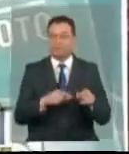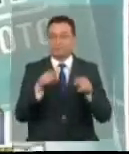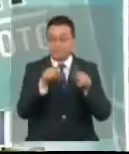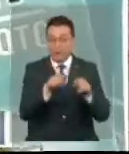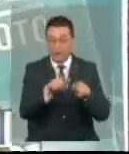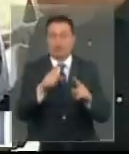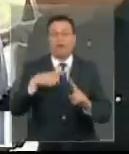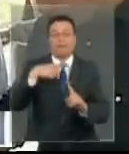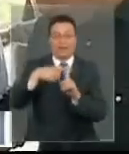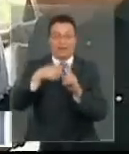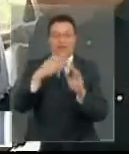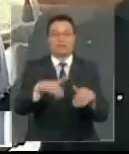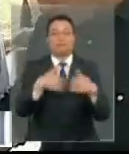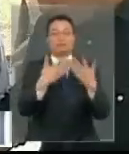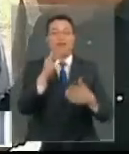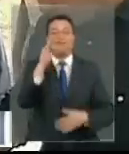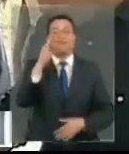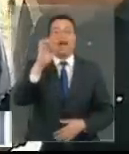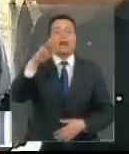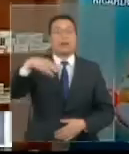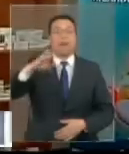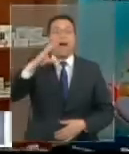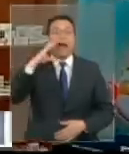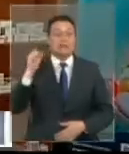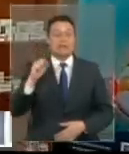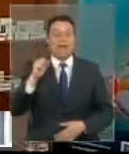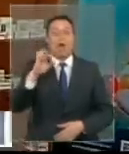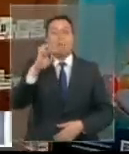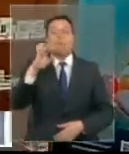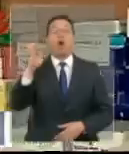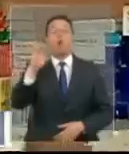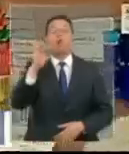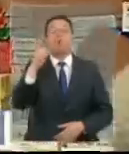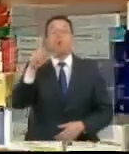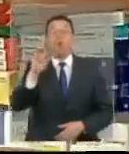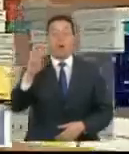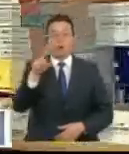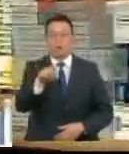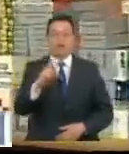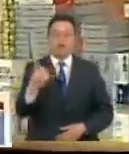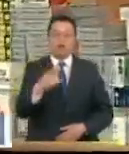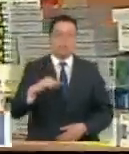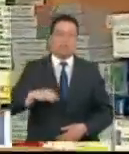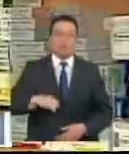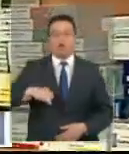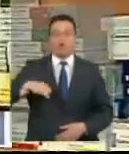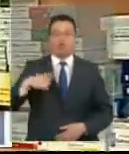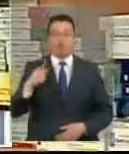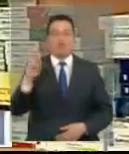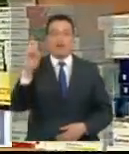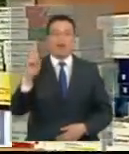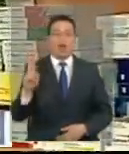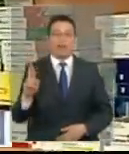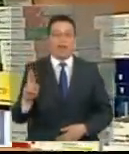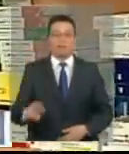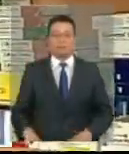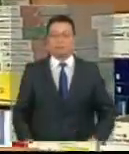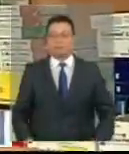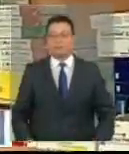ellos benefició la llegada de la farmacia popular Ricardo Silva Soto, un orgullo para muchos recoletanos.